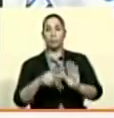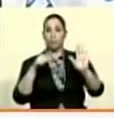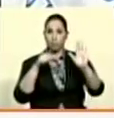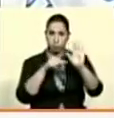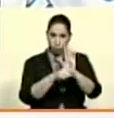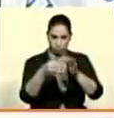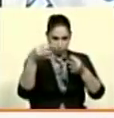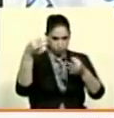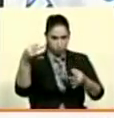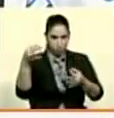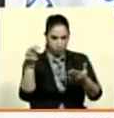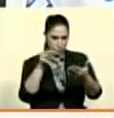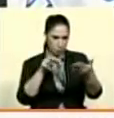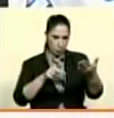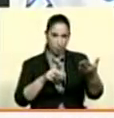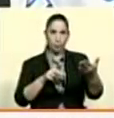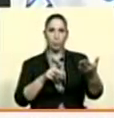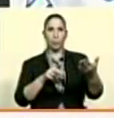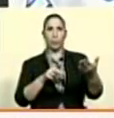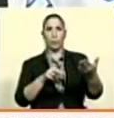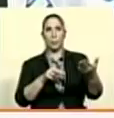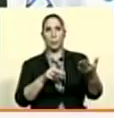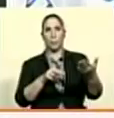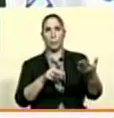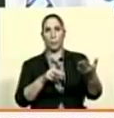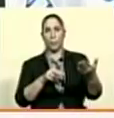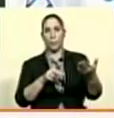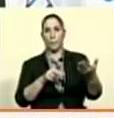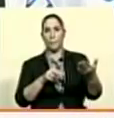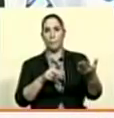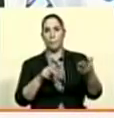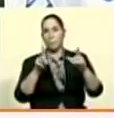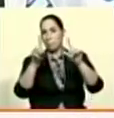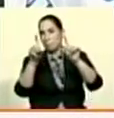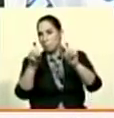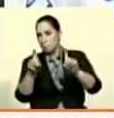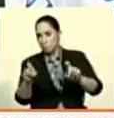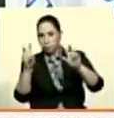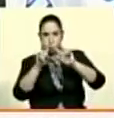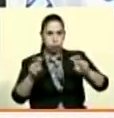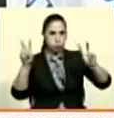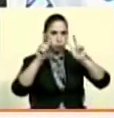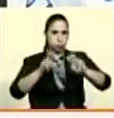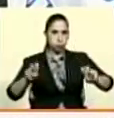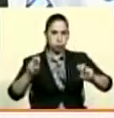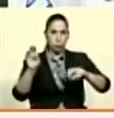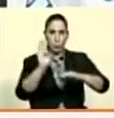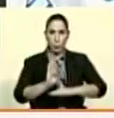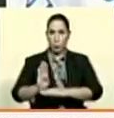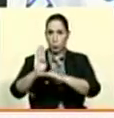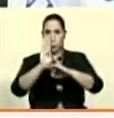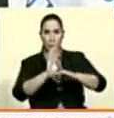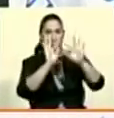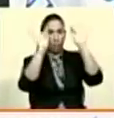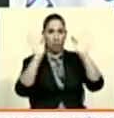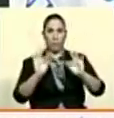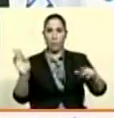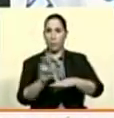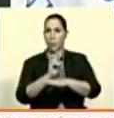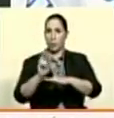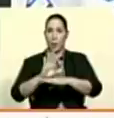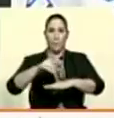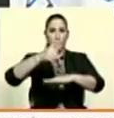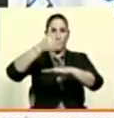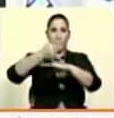Considerando que la auditoría patrimonial es el mecanismo utilizado por este máximo órgano de